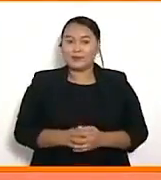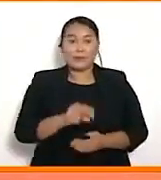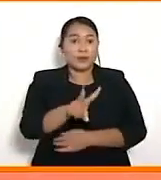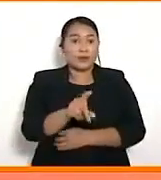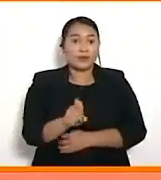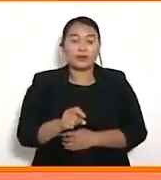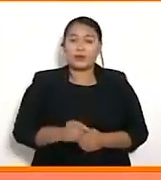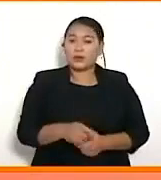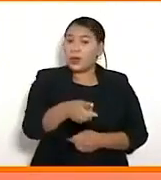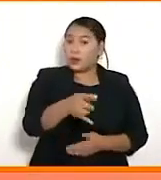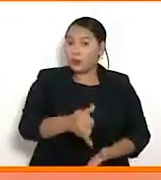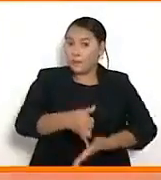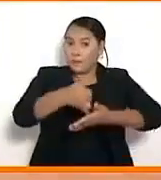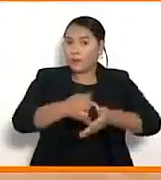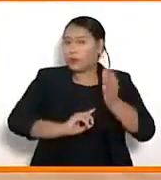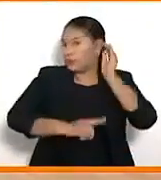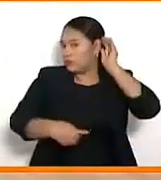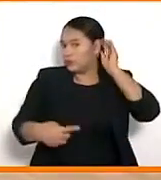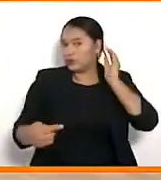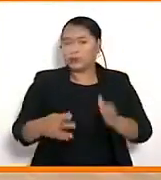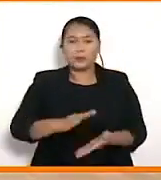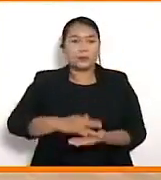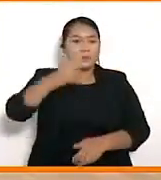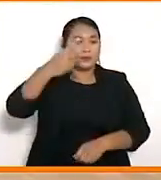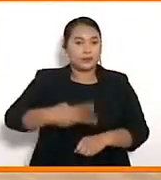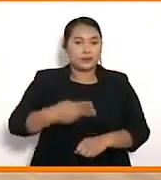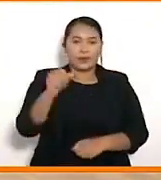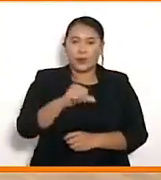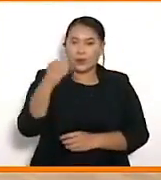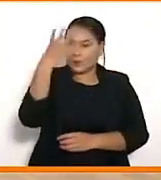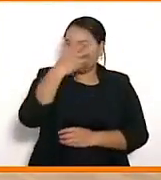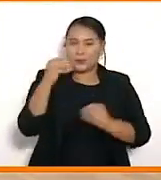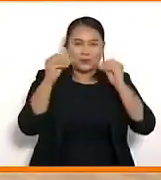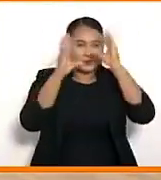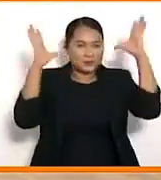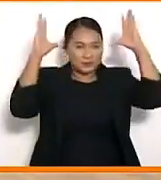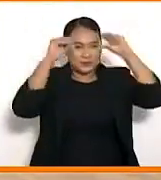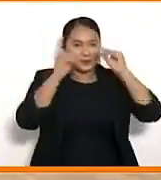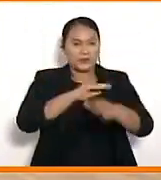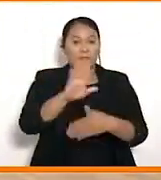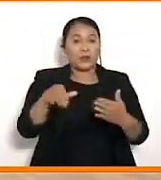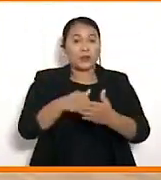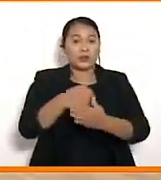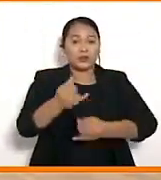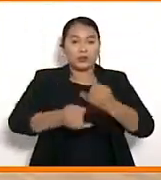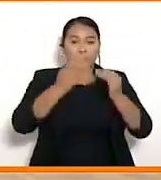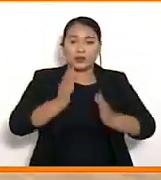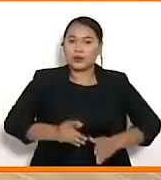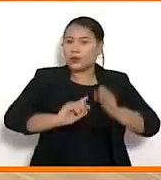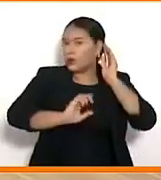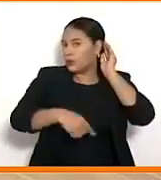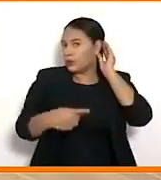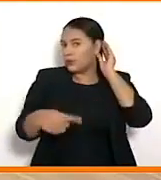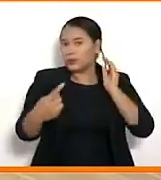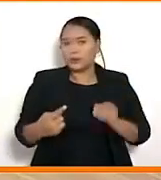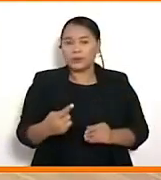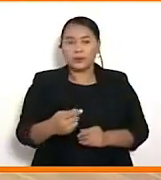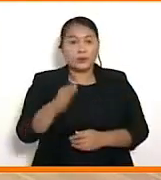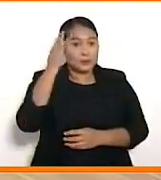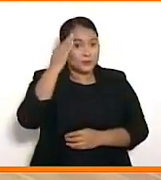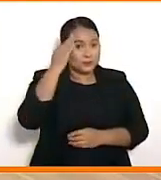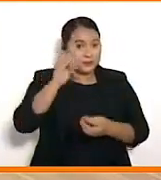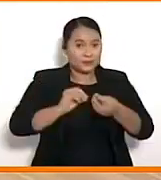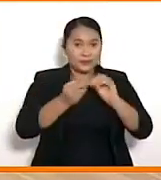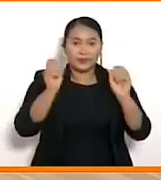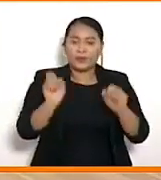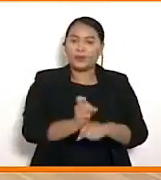...2X, tu premio para la Diaria se multiplica por 2 esta linda noche. Atentos para todos nuestros jugadores de más 1 porque se viene el número favorecido. Mucha